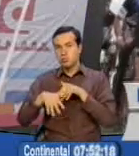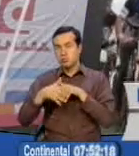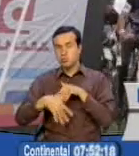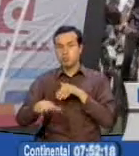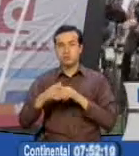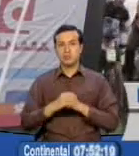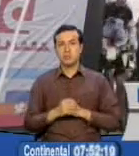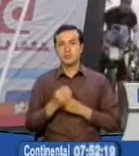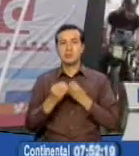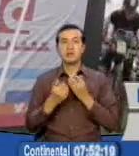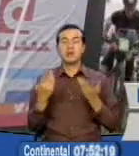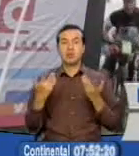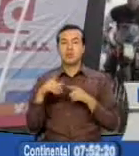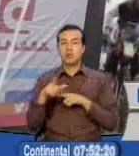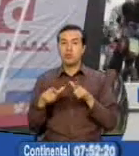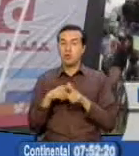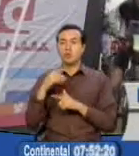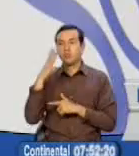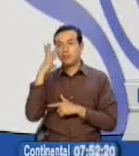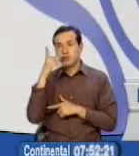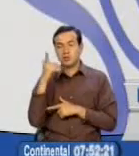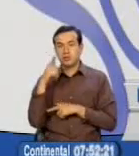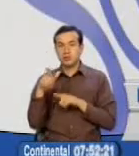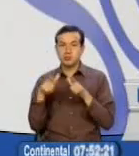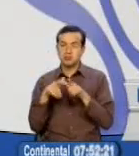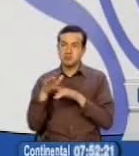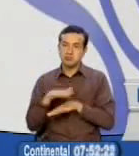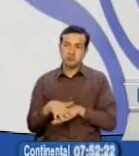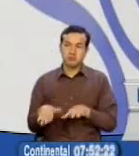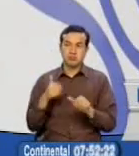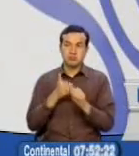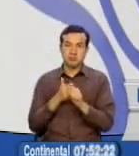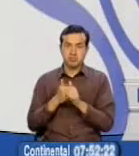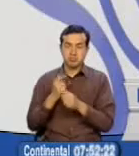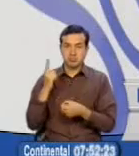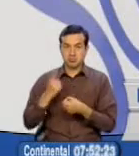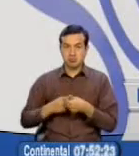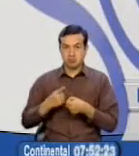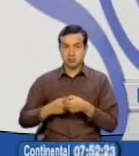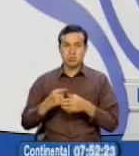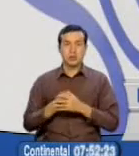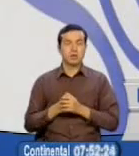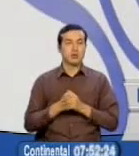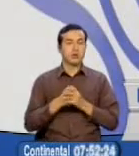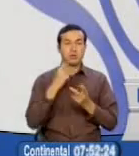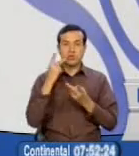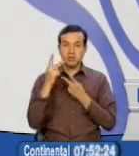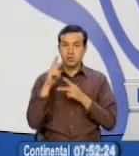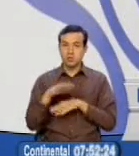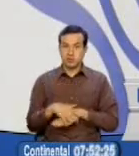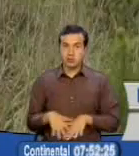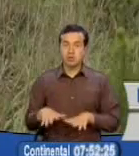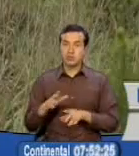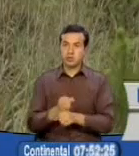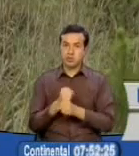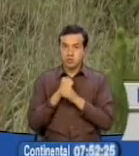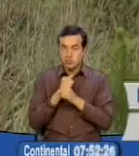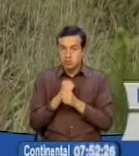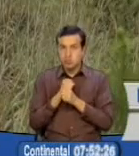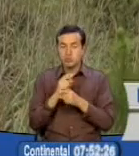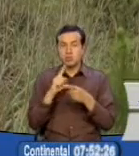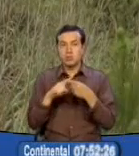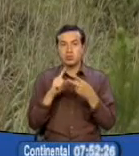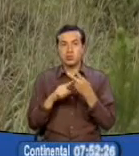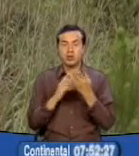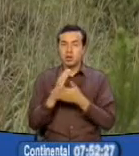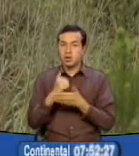bueno, lo que hacemos es buscar estos lugares agradables, bonitos, cercanos a Quito. Vemos que sean lugares que sean seguros, que tengan